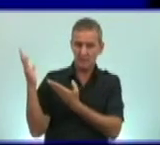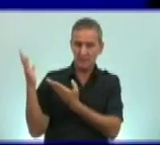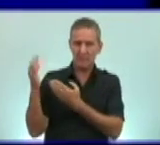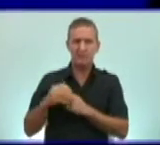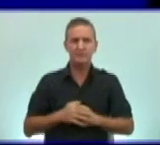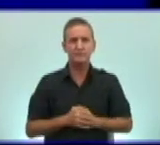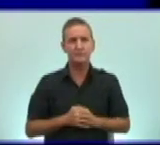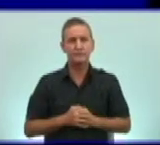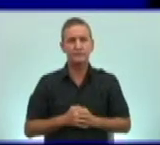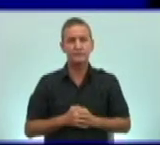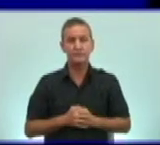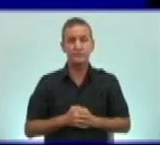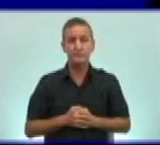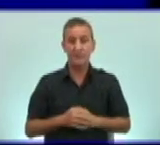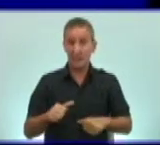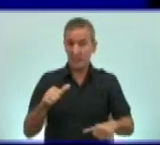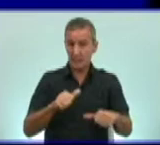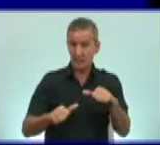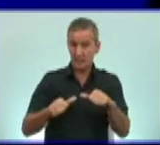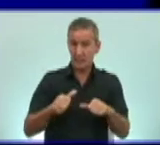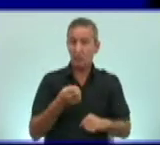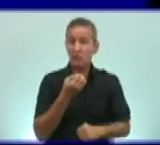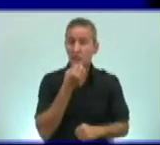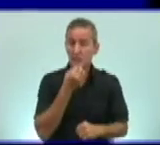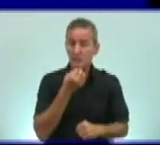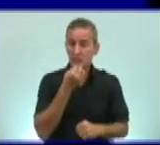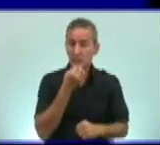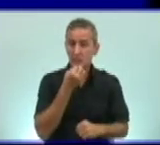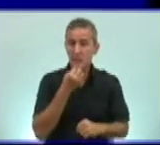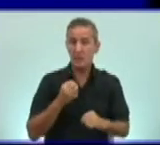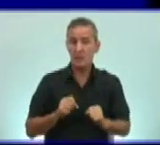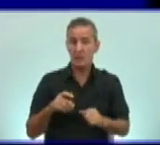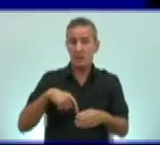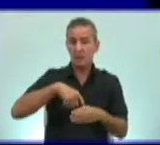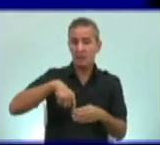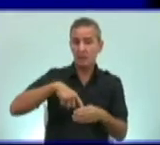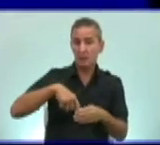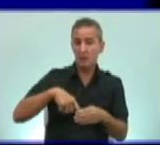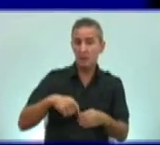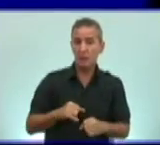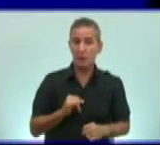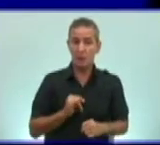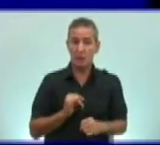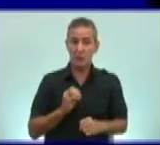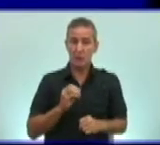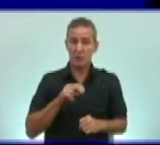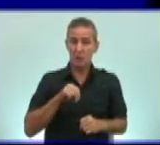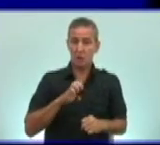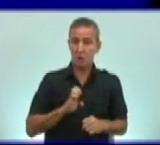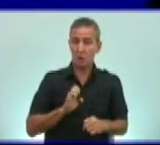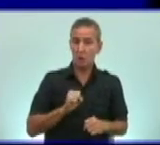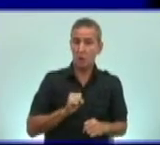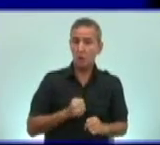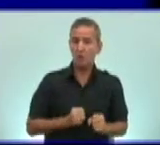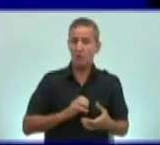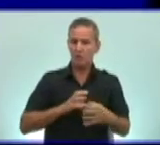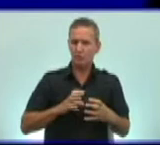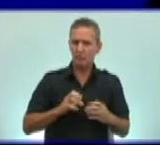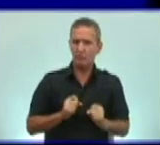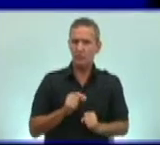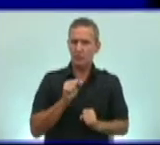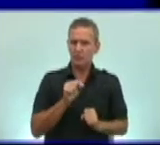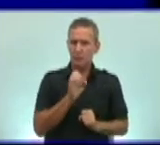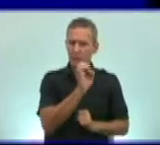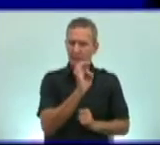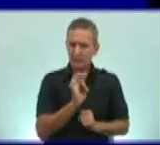Pues bien, las sustancias que se pueden disociar en iones son aquellas que están formadas por estas